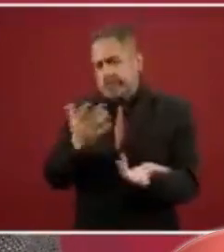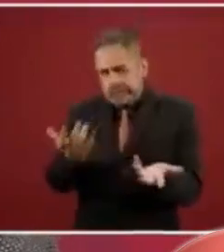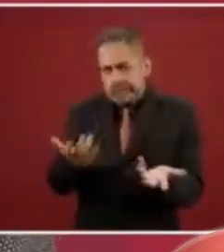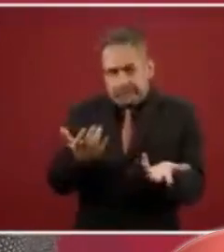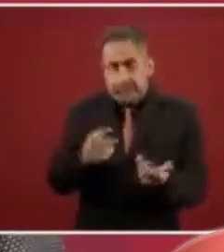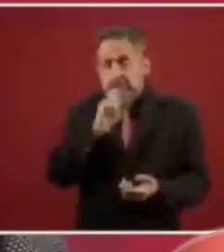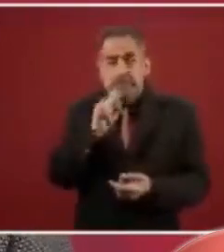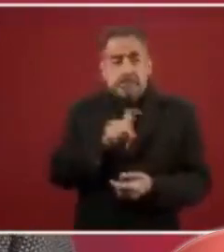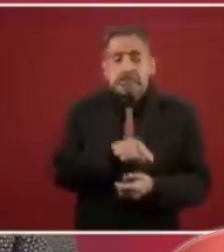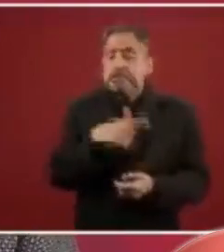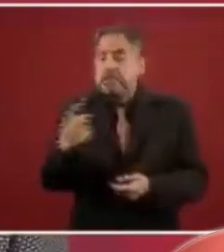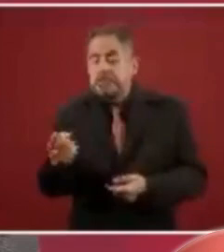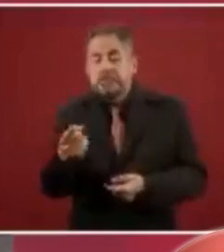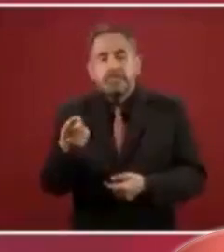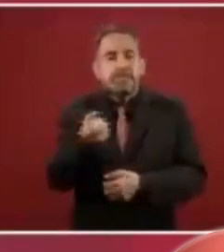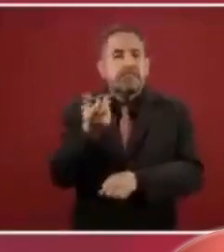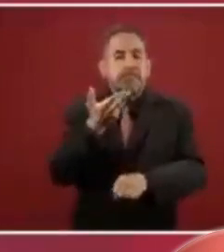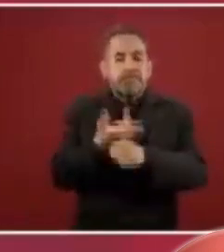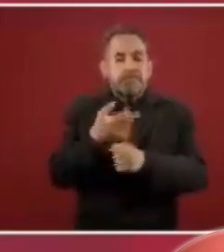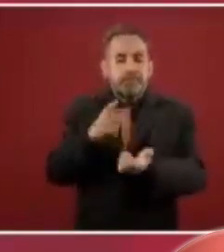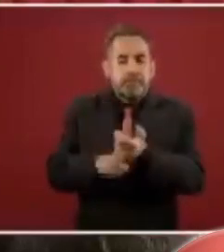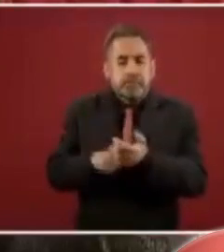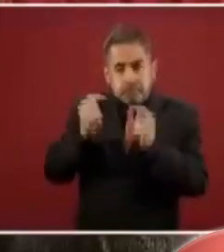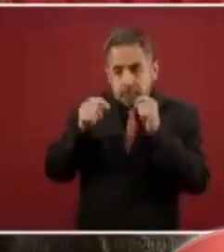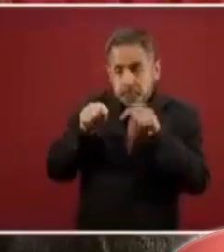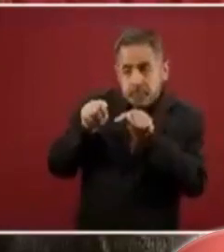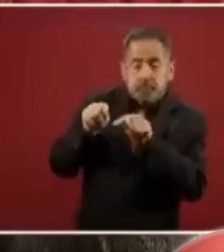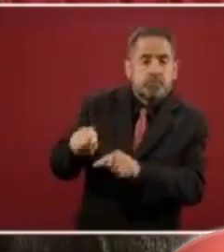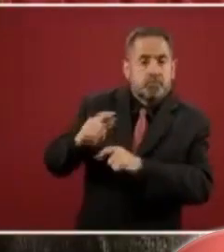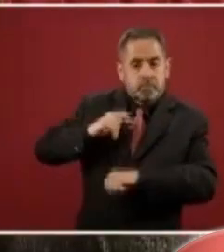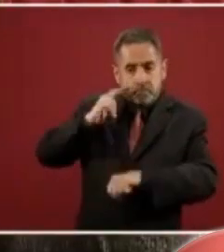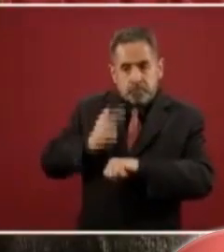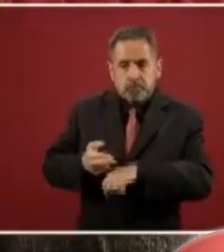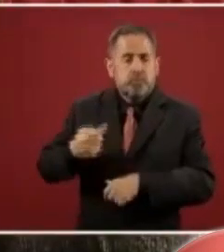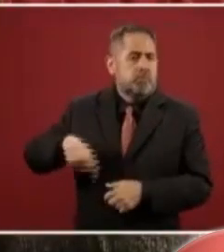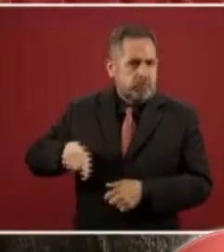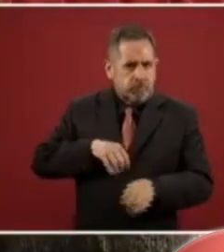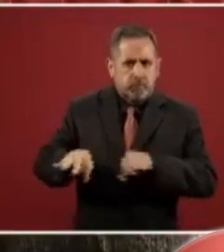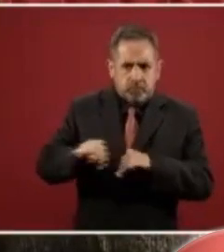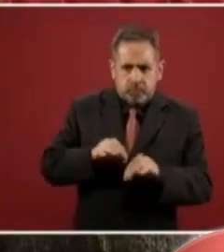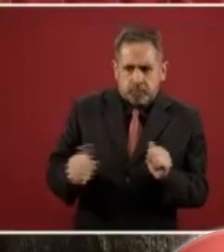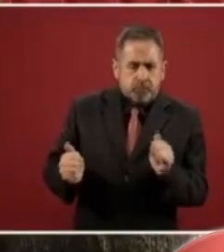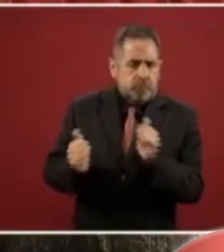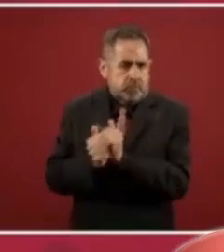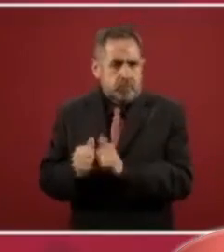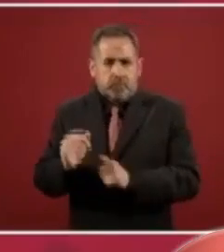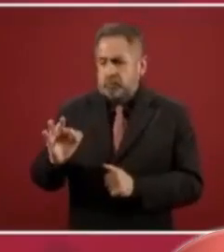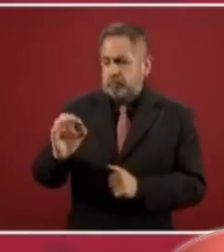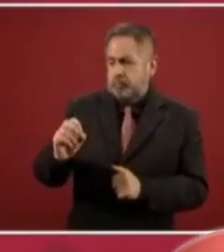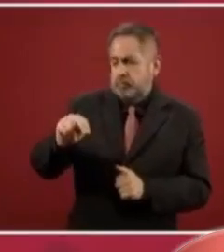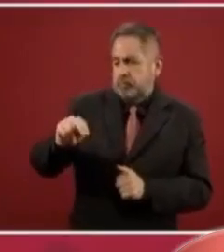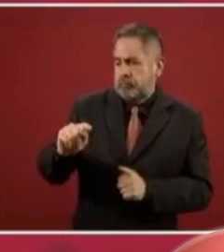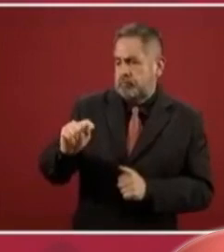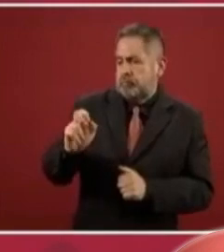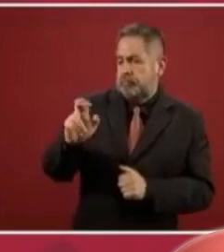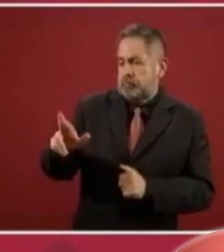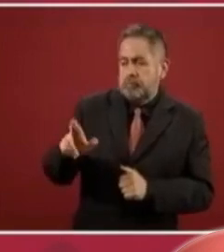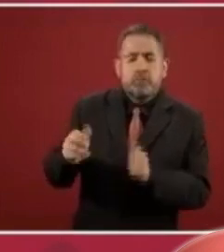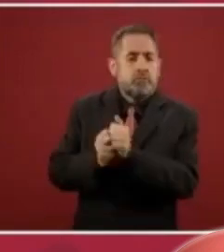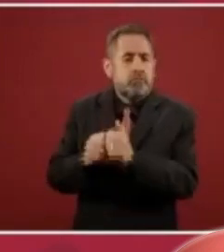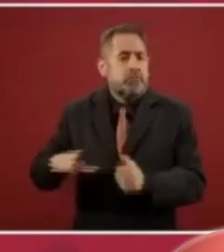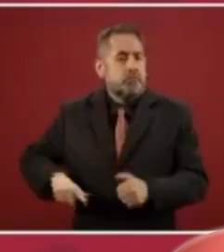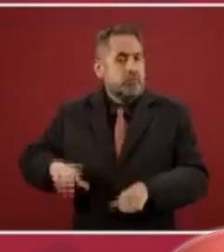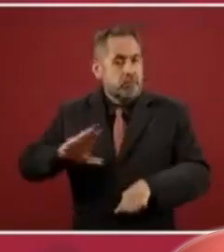la Secretaría, por atribuciones en materia legal, venimos trabajando con Fonatur y también con los gobiernos